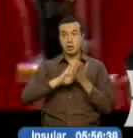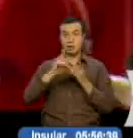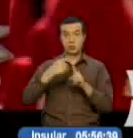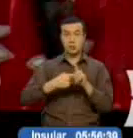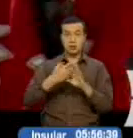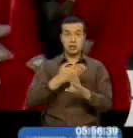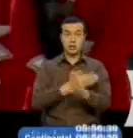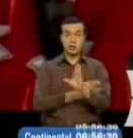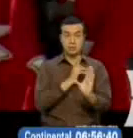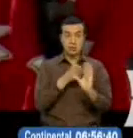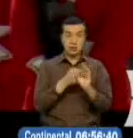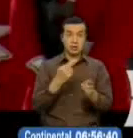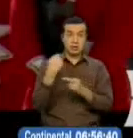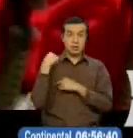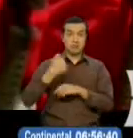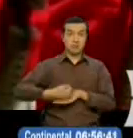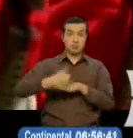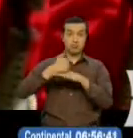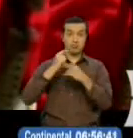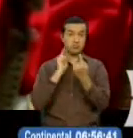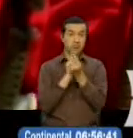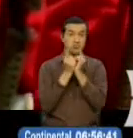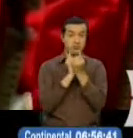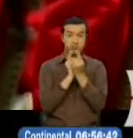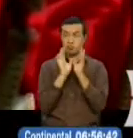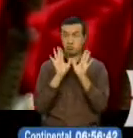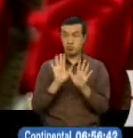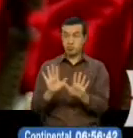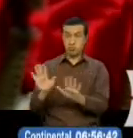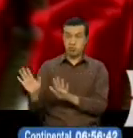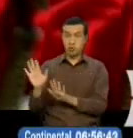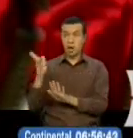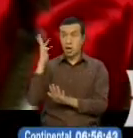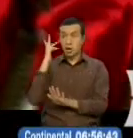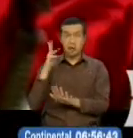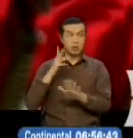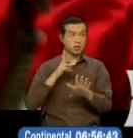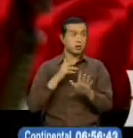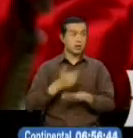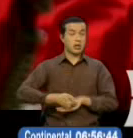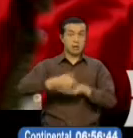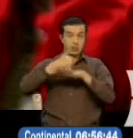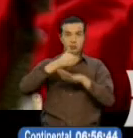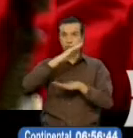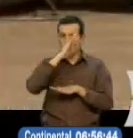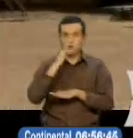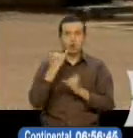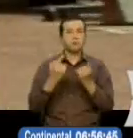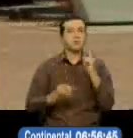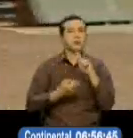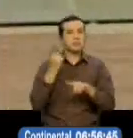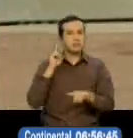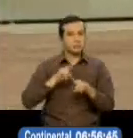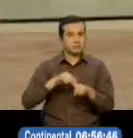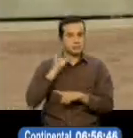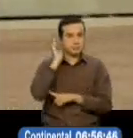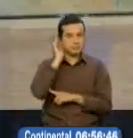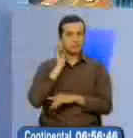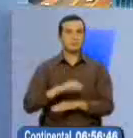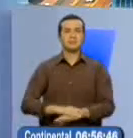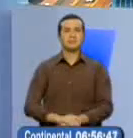pasado participar en funciones de combate cuerpo a cuerpo, por lo que ninguna oficial había servido como capitán de la Guardia Real. Fanny Lara, Ecuador